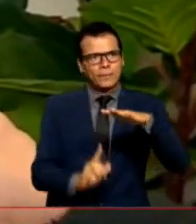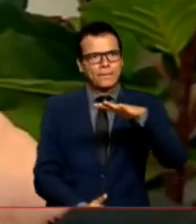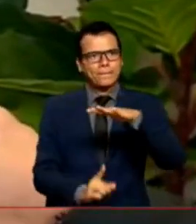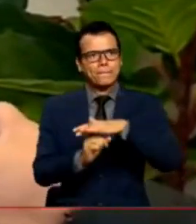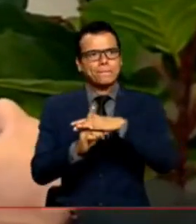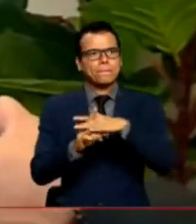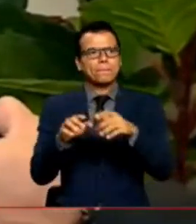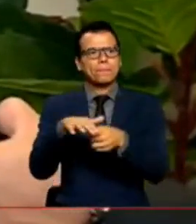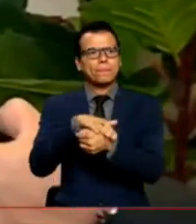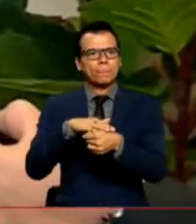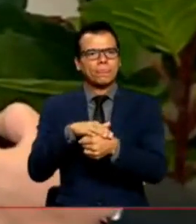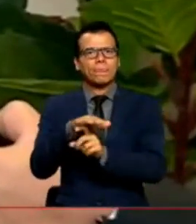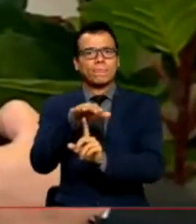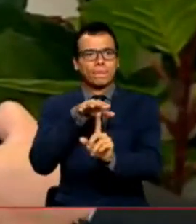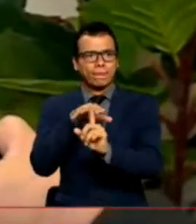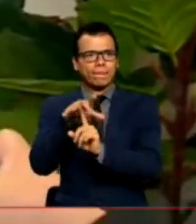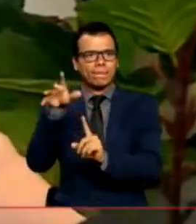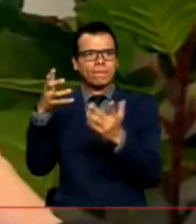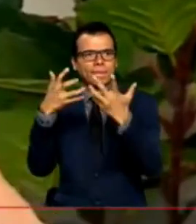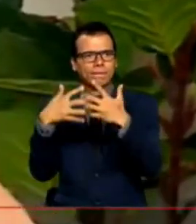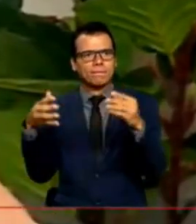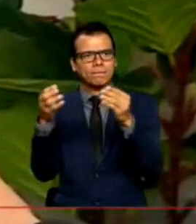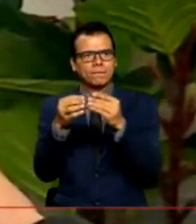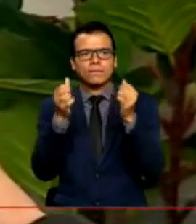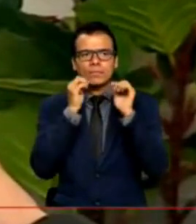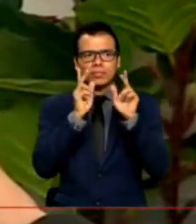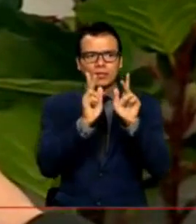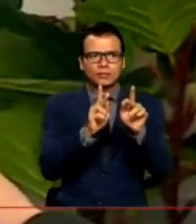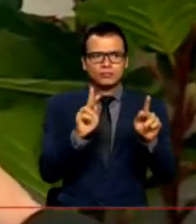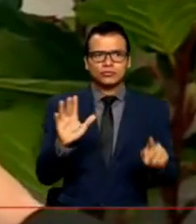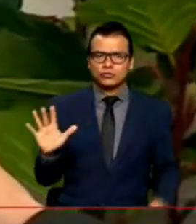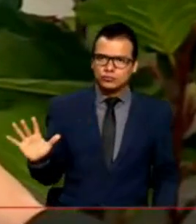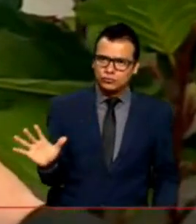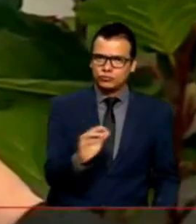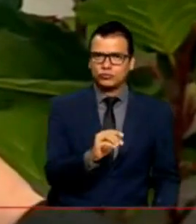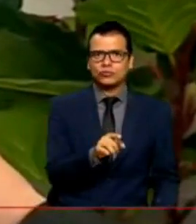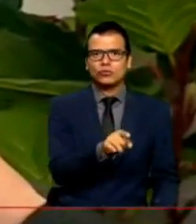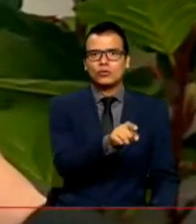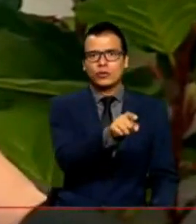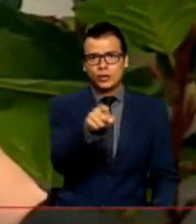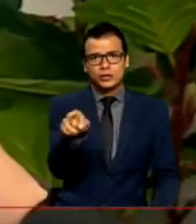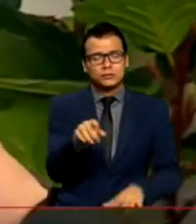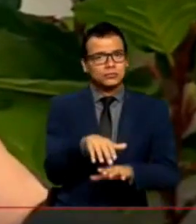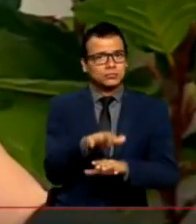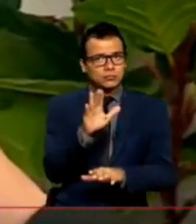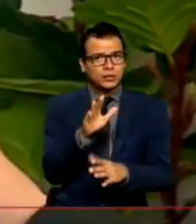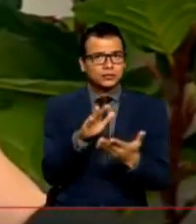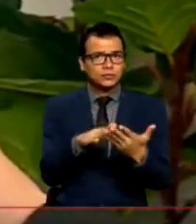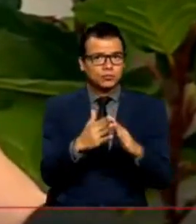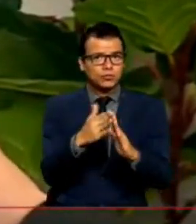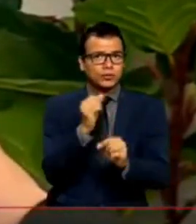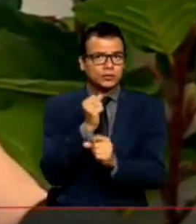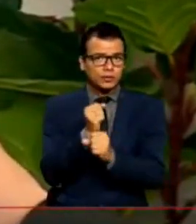a una empresa, sino que afectan también a la ciudadanía, a todos los dagüeños que se emplean con estas empresas y que por supuesto se ven afectados.